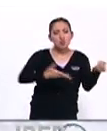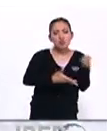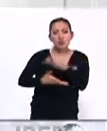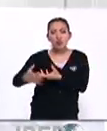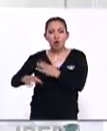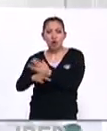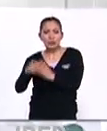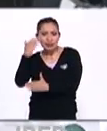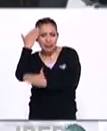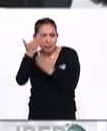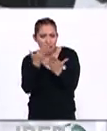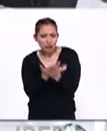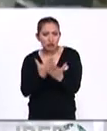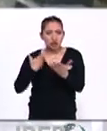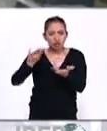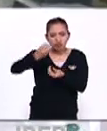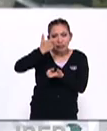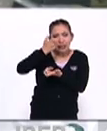¡Gracias!